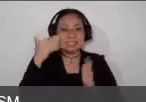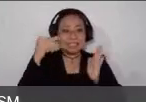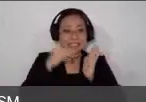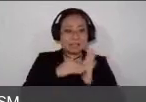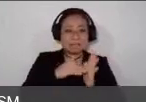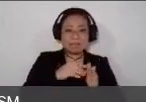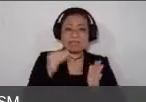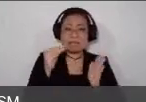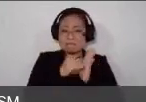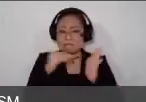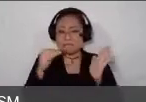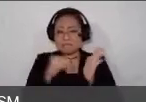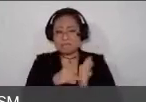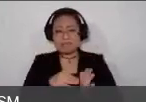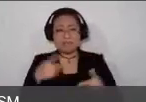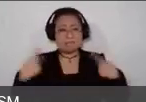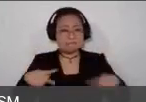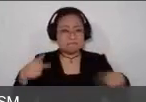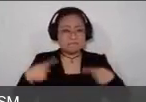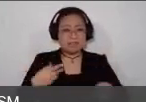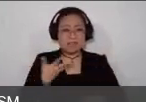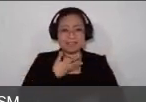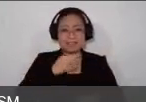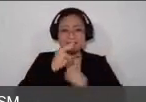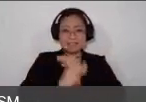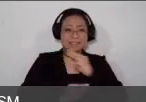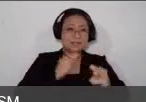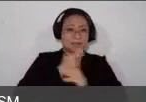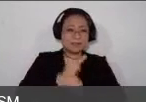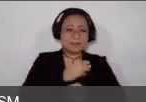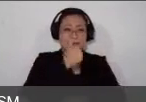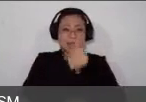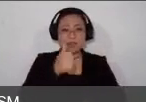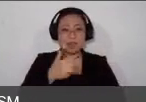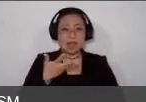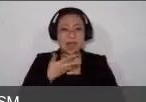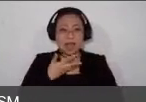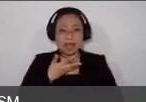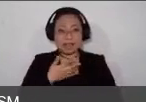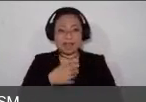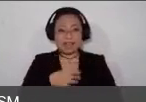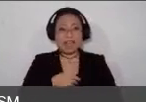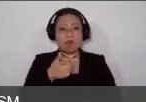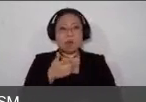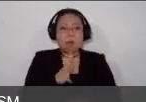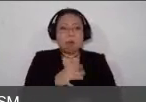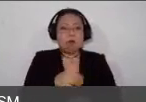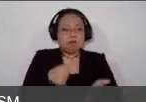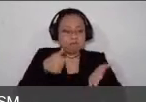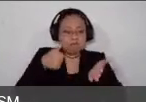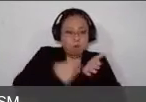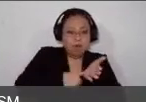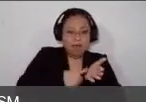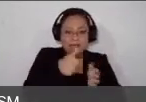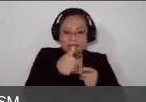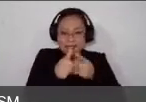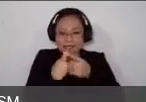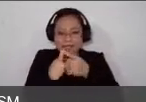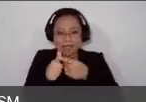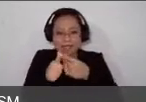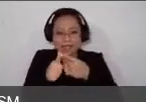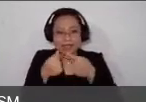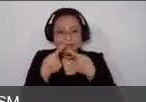millones de personas que estamos en este mundo cada uno tiene su huella dactilar diferente pues os